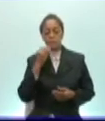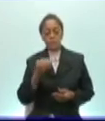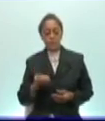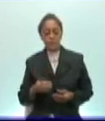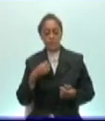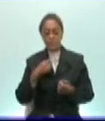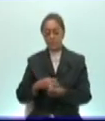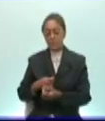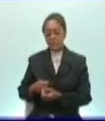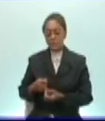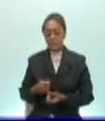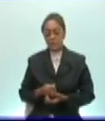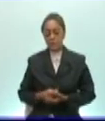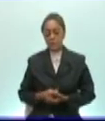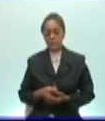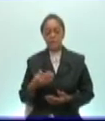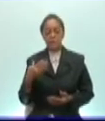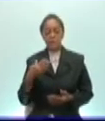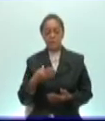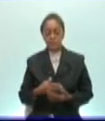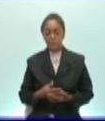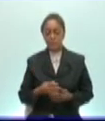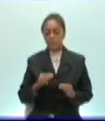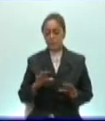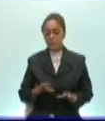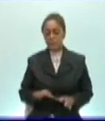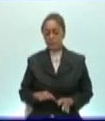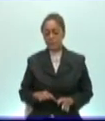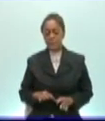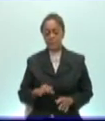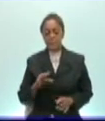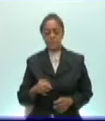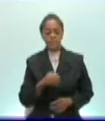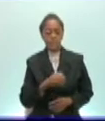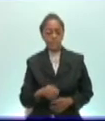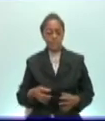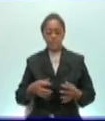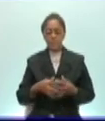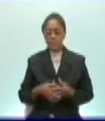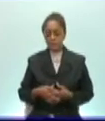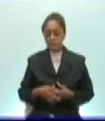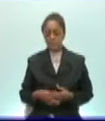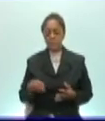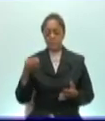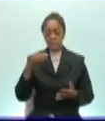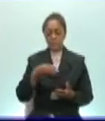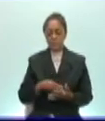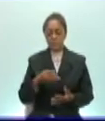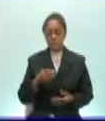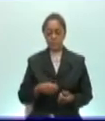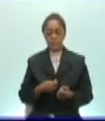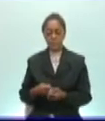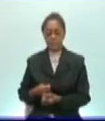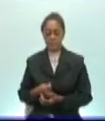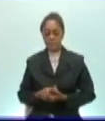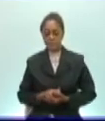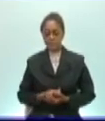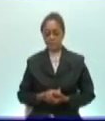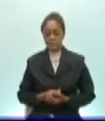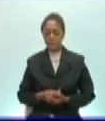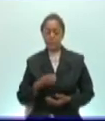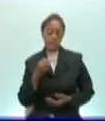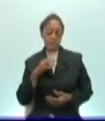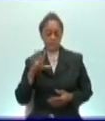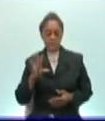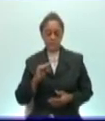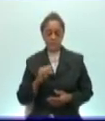la guerra fuera ya parte de los objetivos de Estados Unidos, la intervención en esa guerra. Quizás digamos, bueno, ¿y